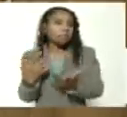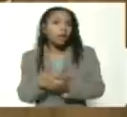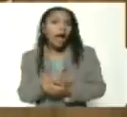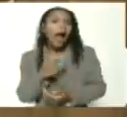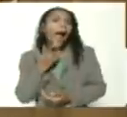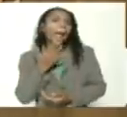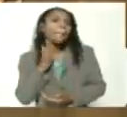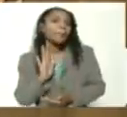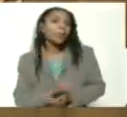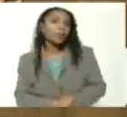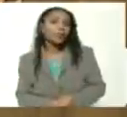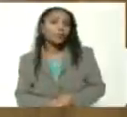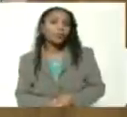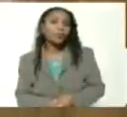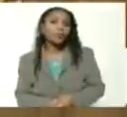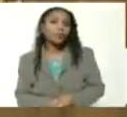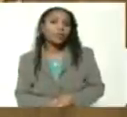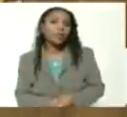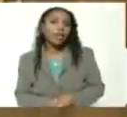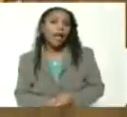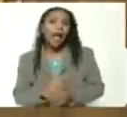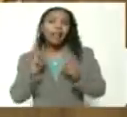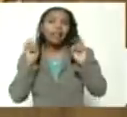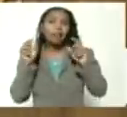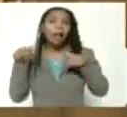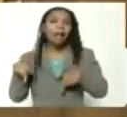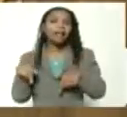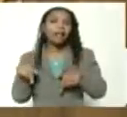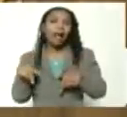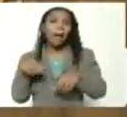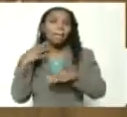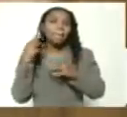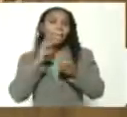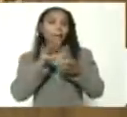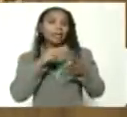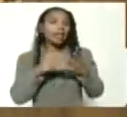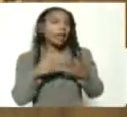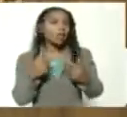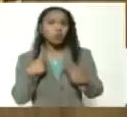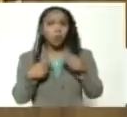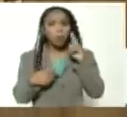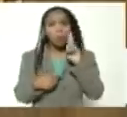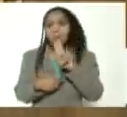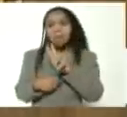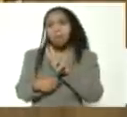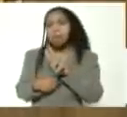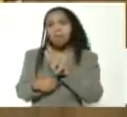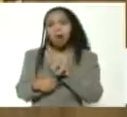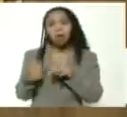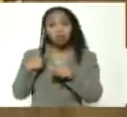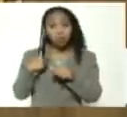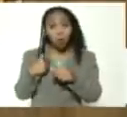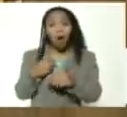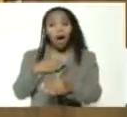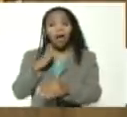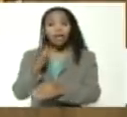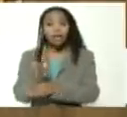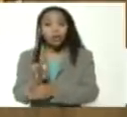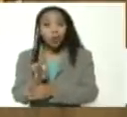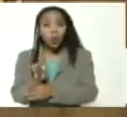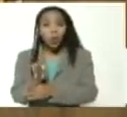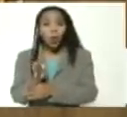ejemplo, en torno a estas materias? Yo no veo. Yo he estado incluso en reunión de la